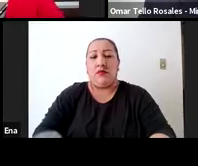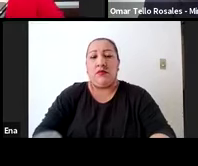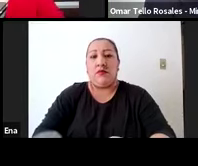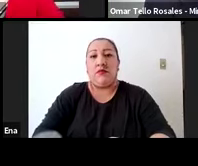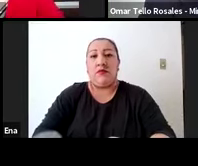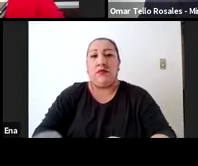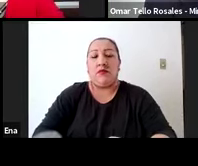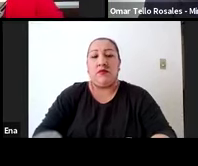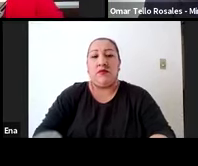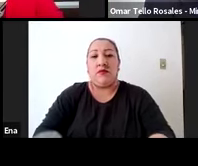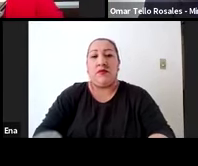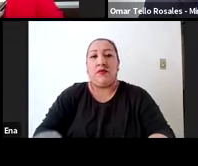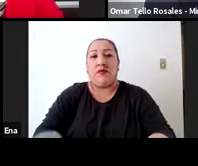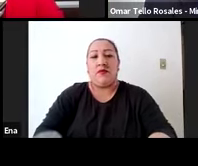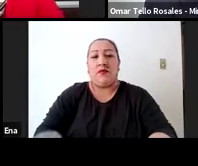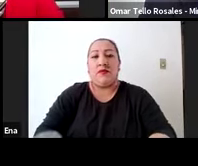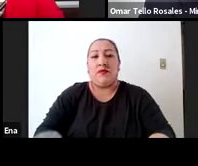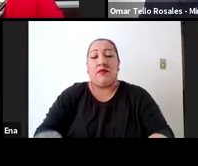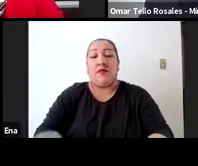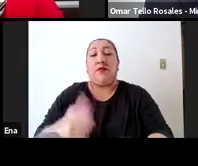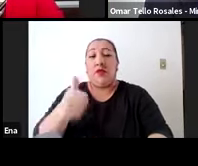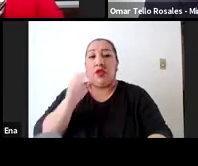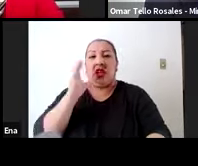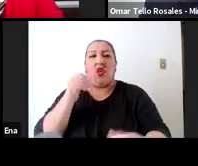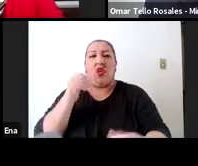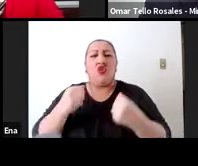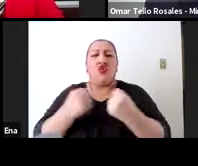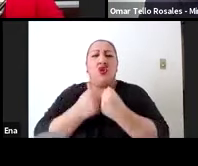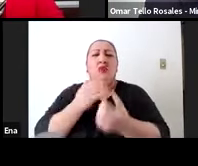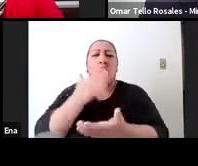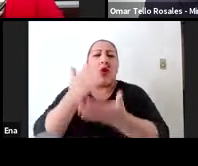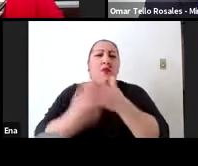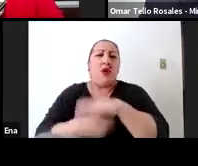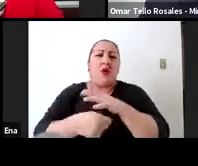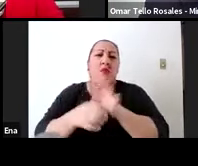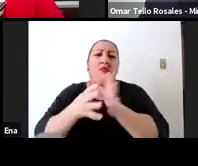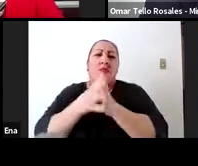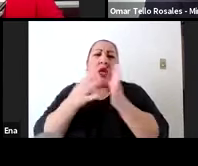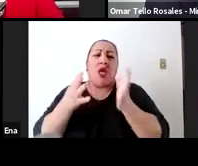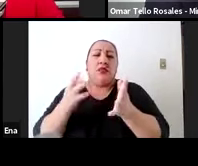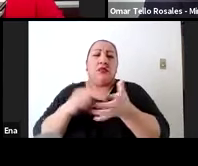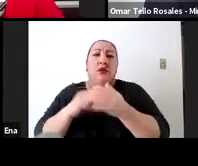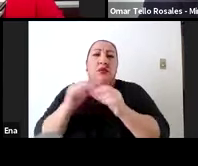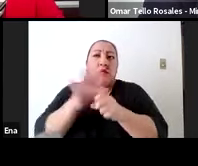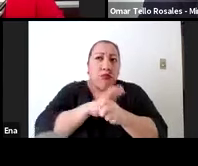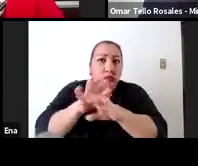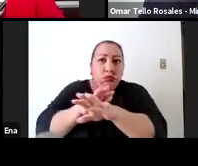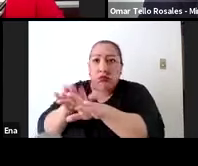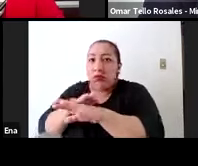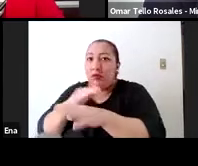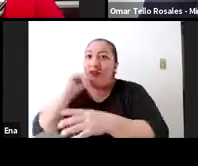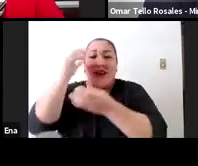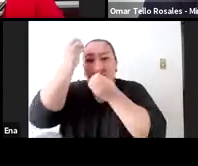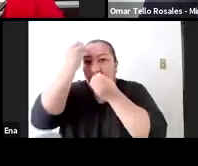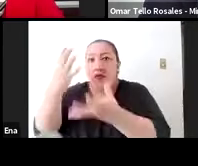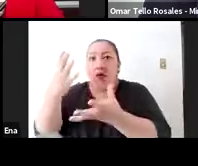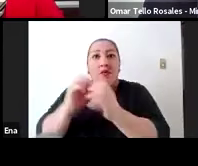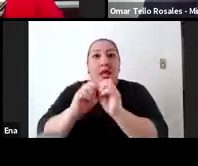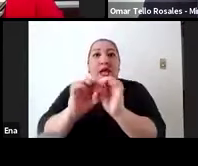Creemos que nada afecta más la lucha contra la corrupción que esa opacidad en el acceso a la información o